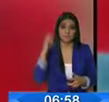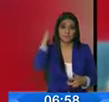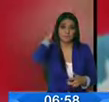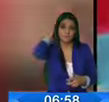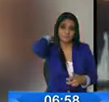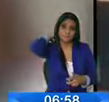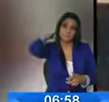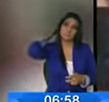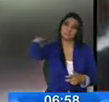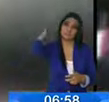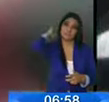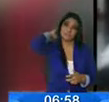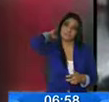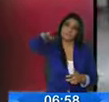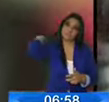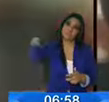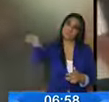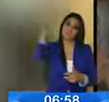el vidrio